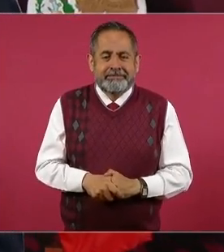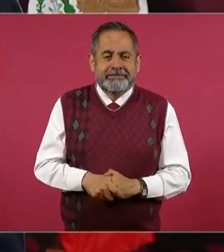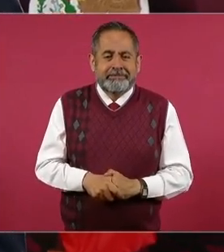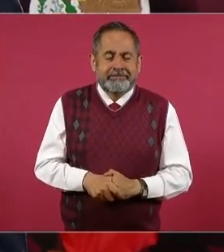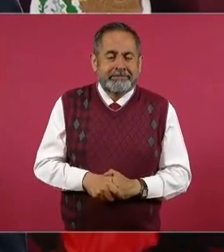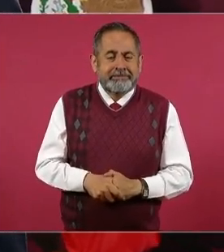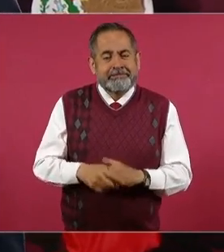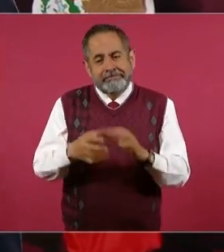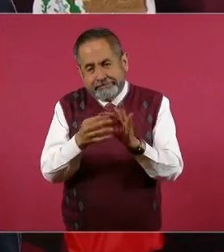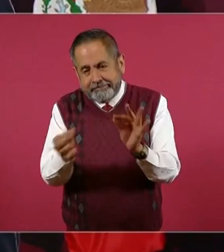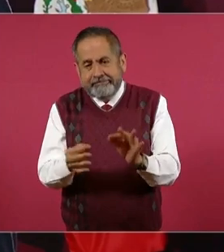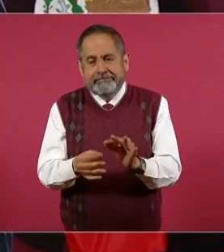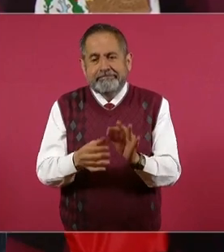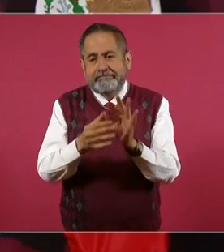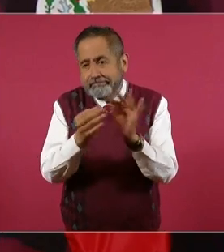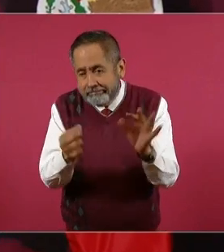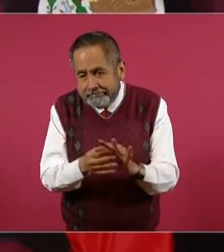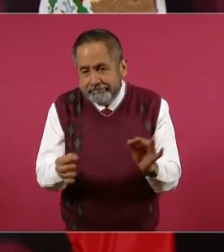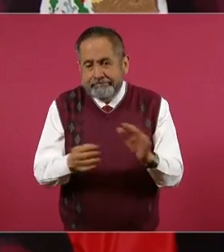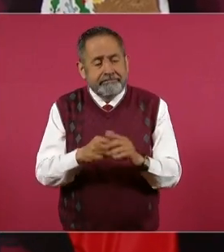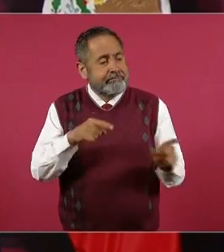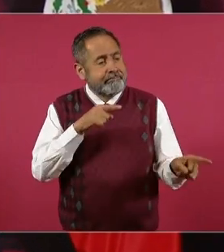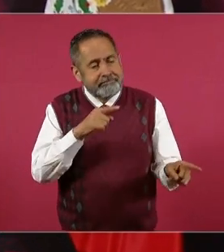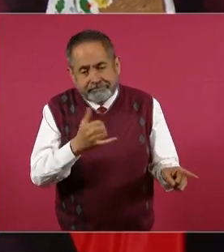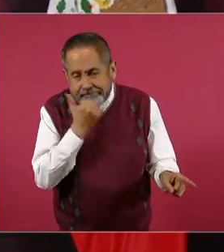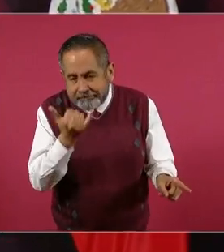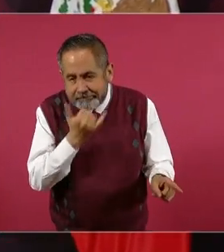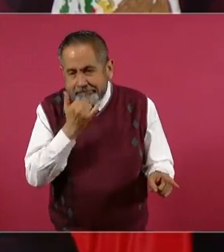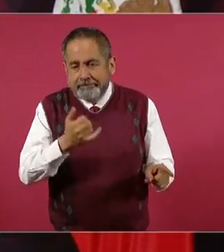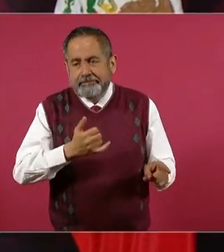pues aclara y aclara, ¿no?,